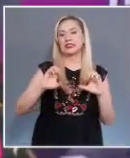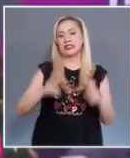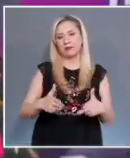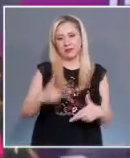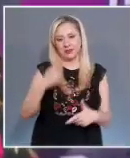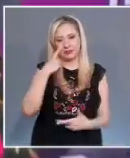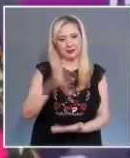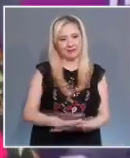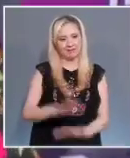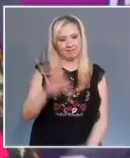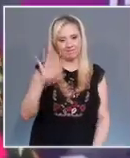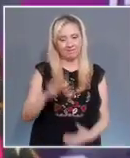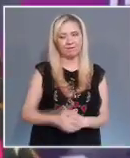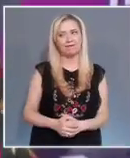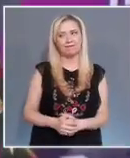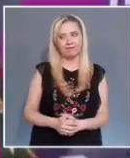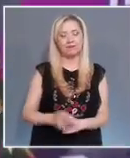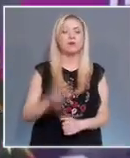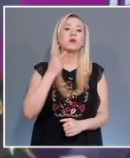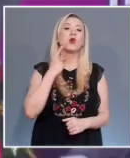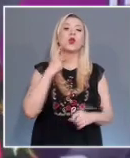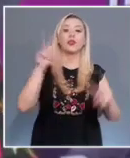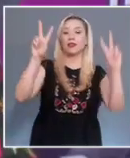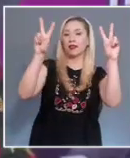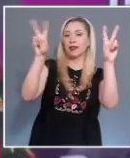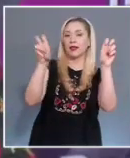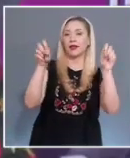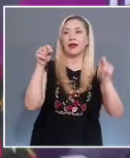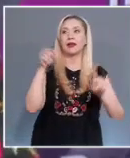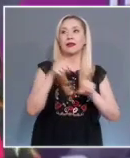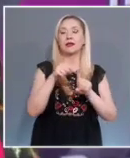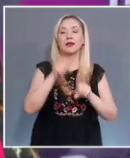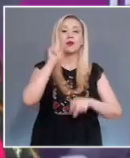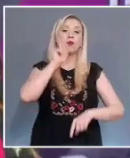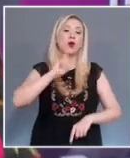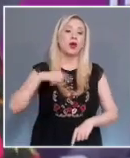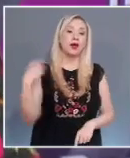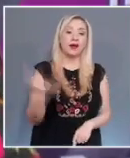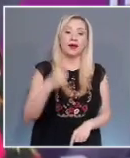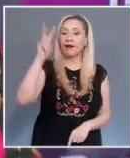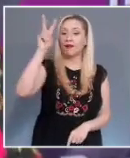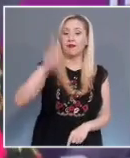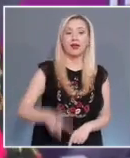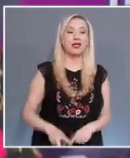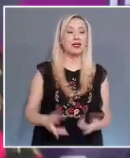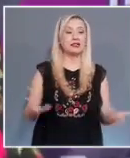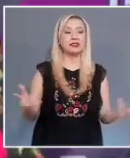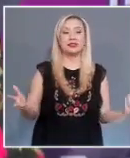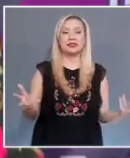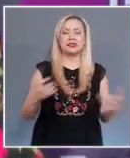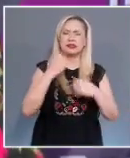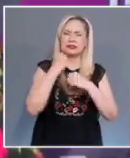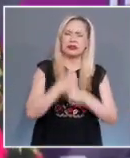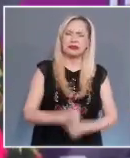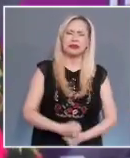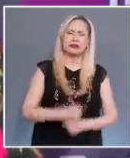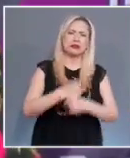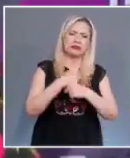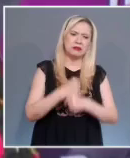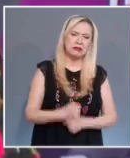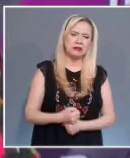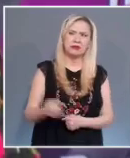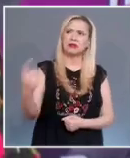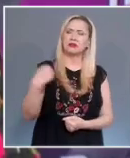de la política ha sido un campo en el que la mujer realmente ha sufrido los embates de